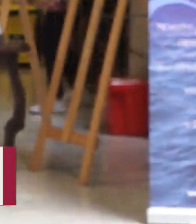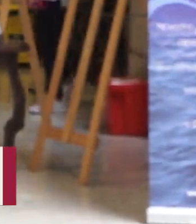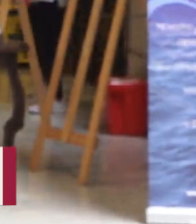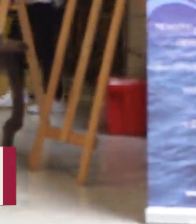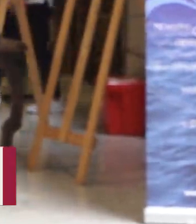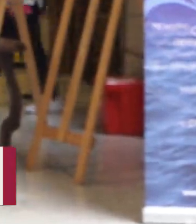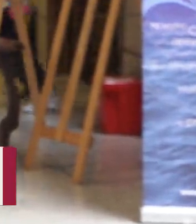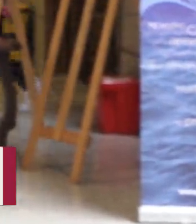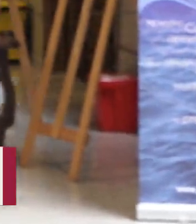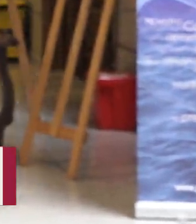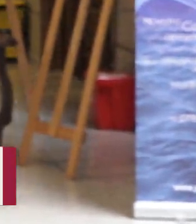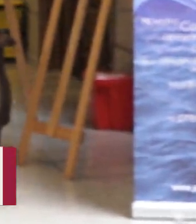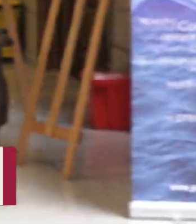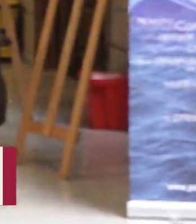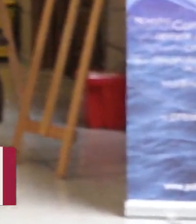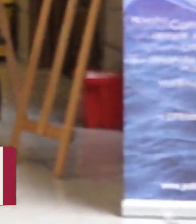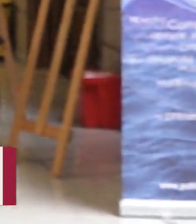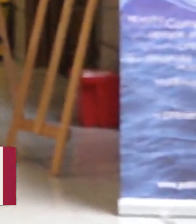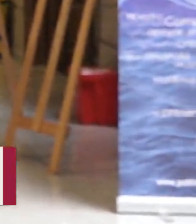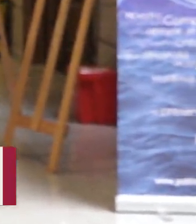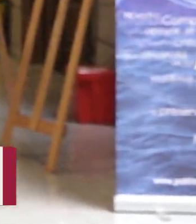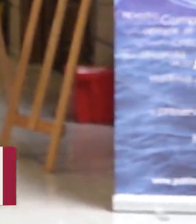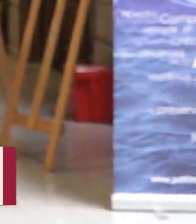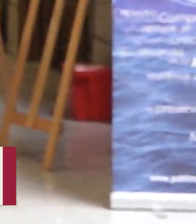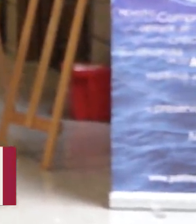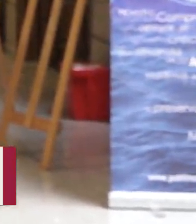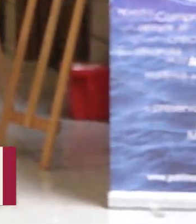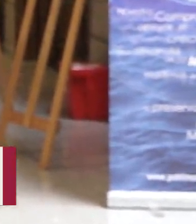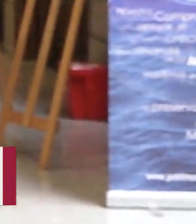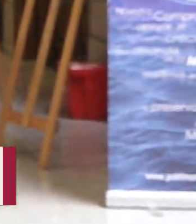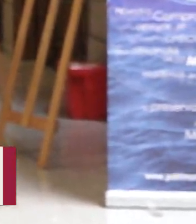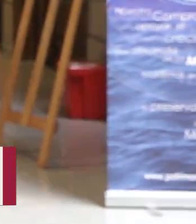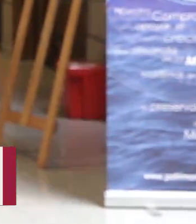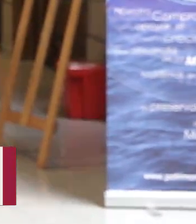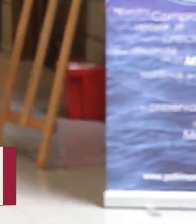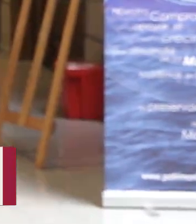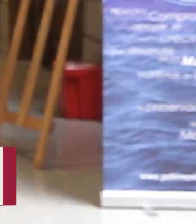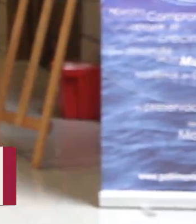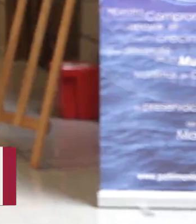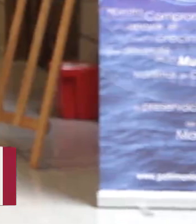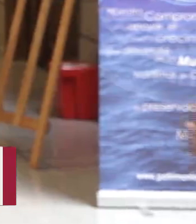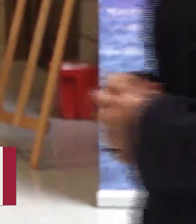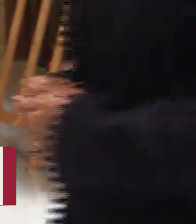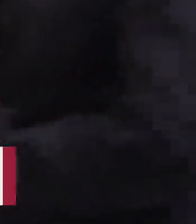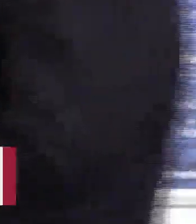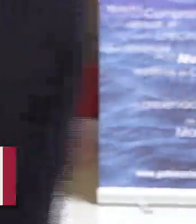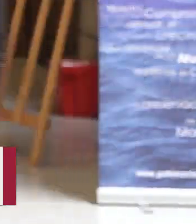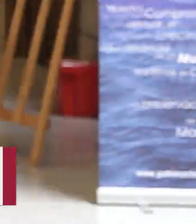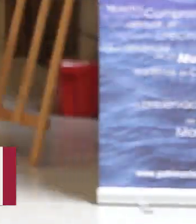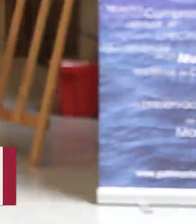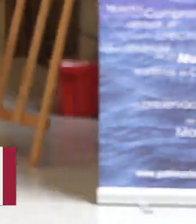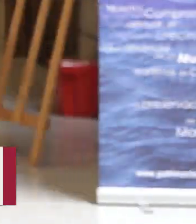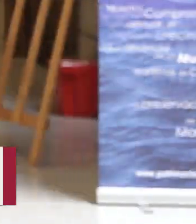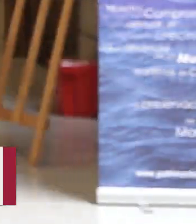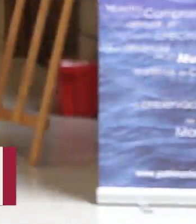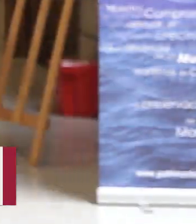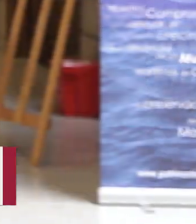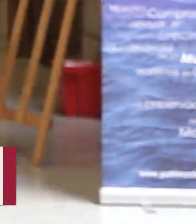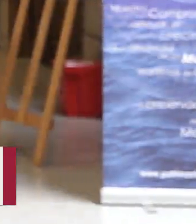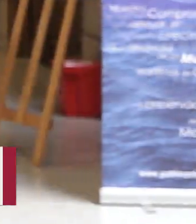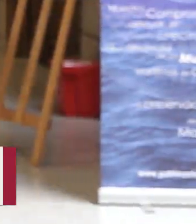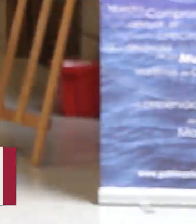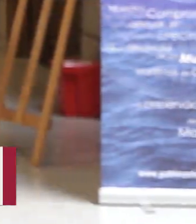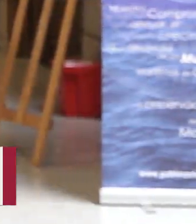puesto nosotros, pero que identifica claramente que solo esta es una red de información y que en definitiva nosotros esperamos que se apruebe en esa